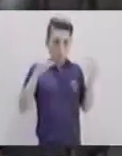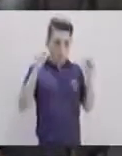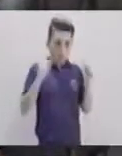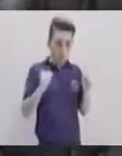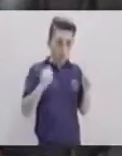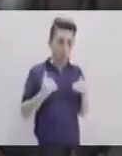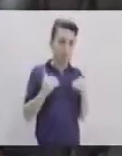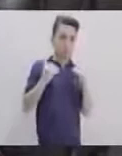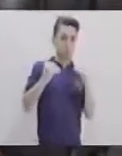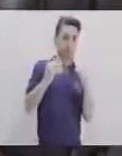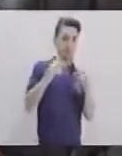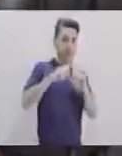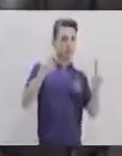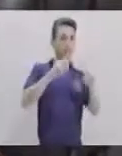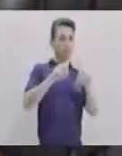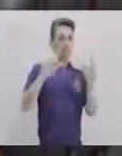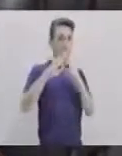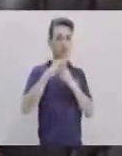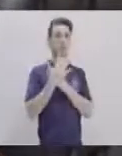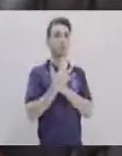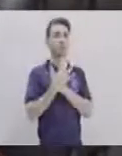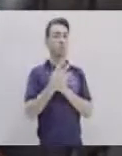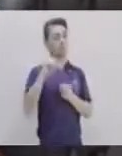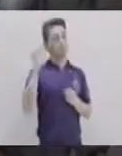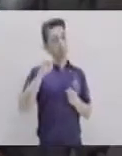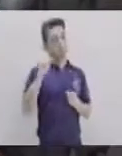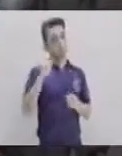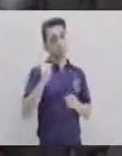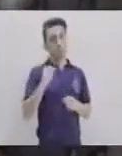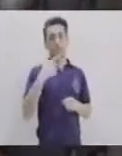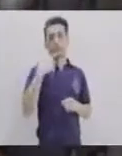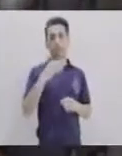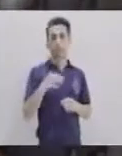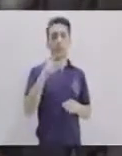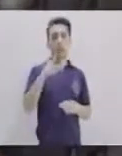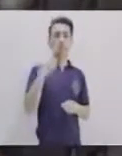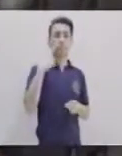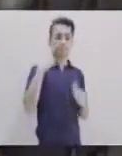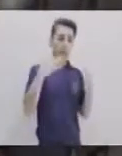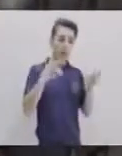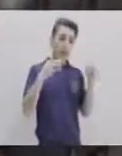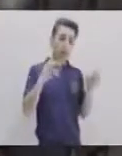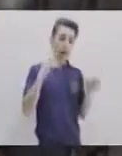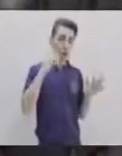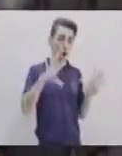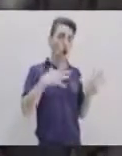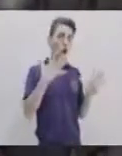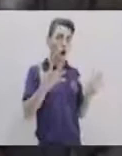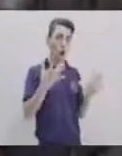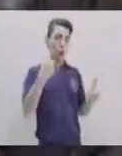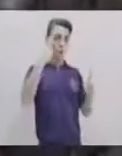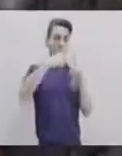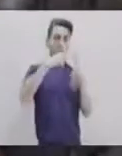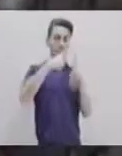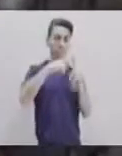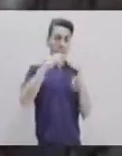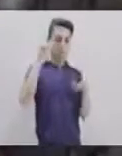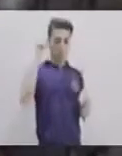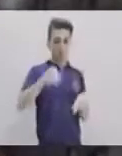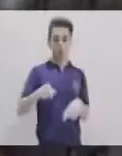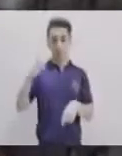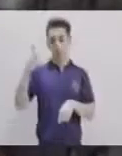poder afrontar cualquier situación. Claro, y es que pues lo ideal es tratar de sacarle el lado positivo siempre a los